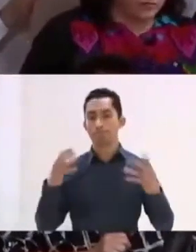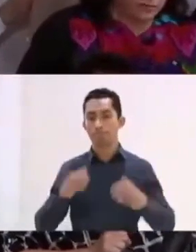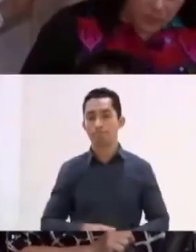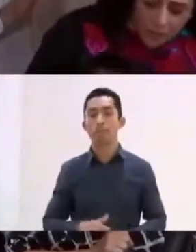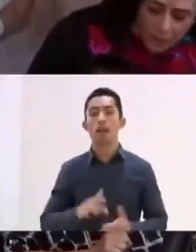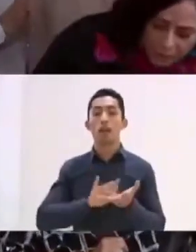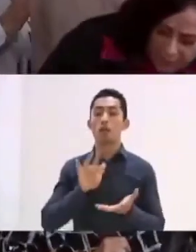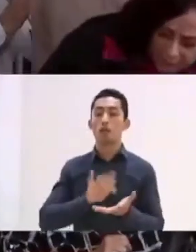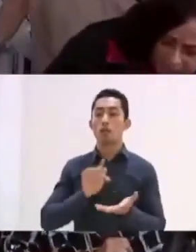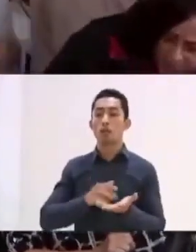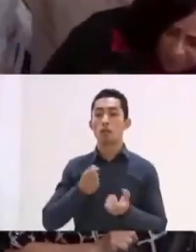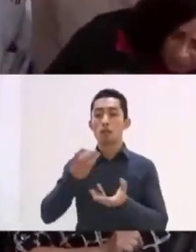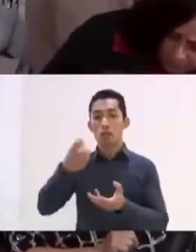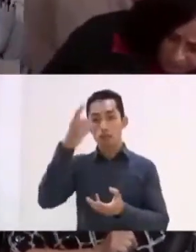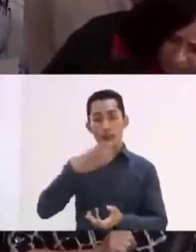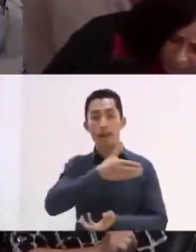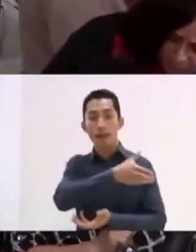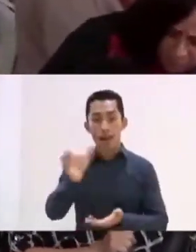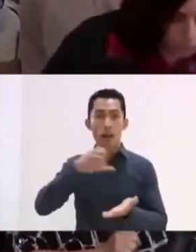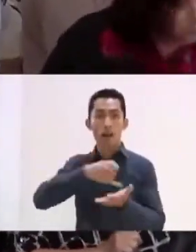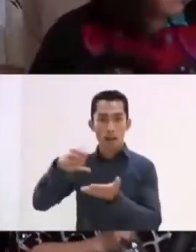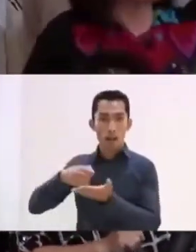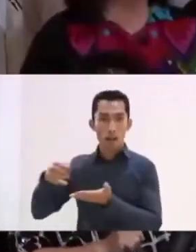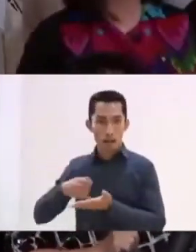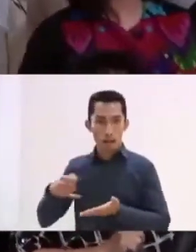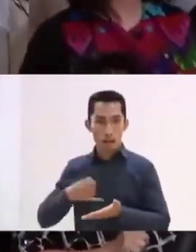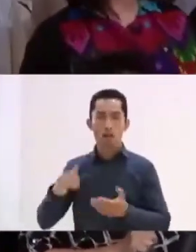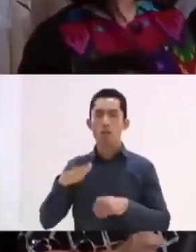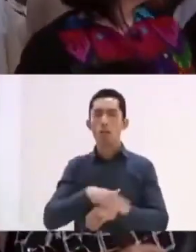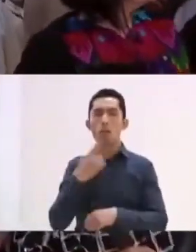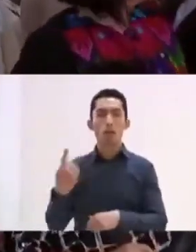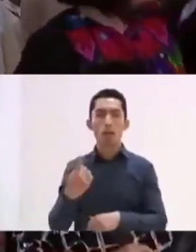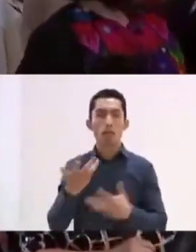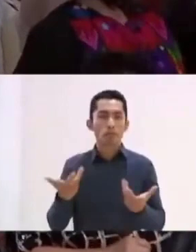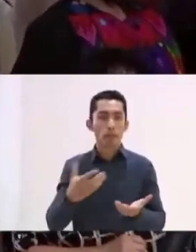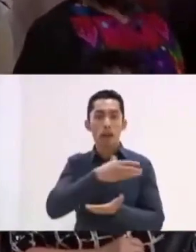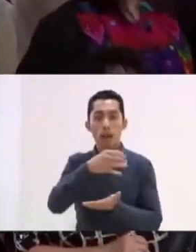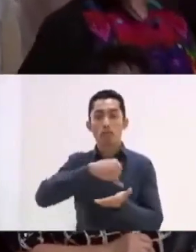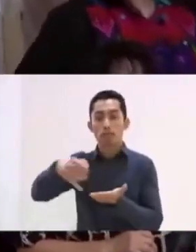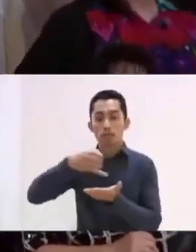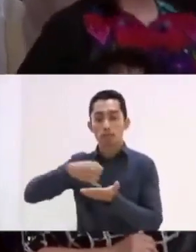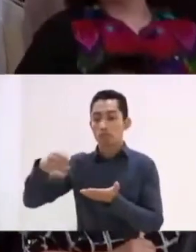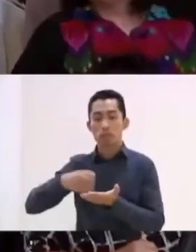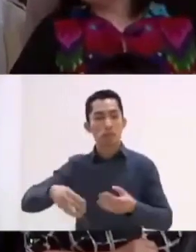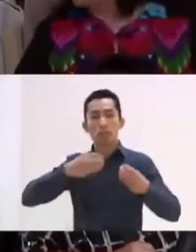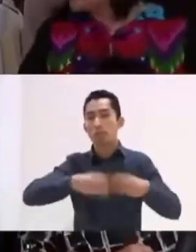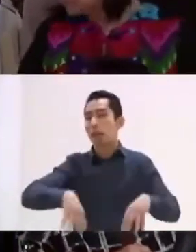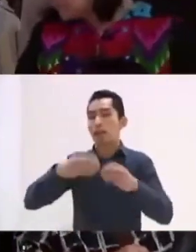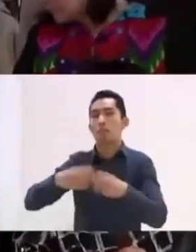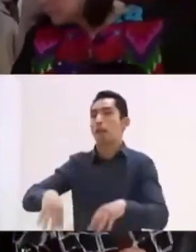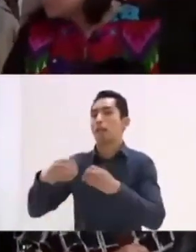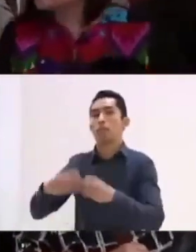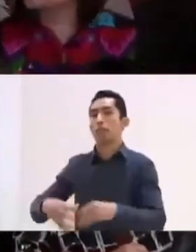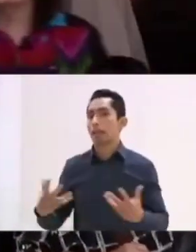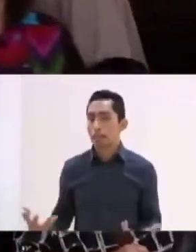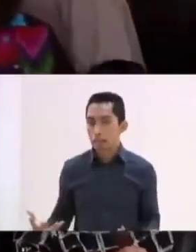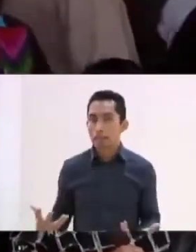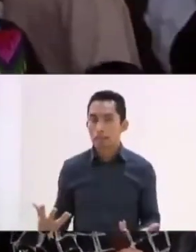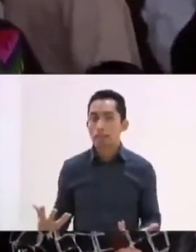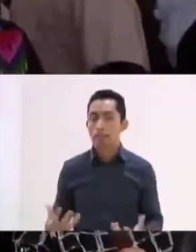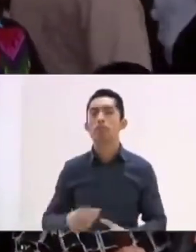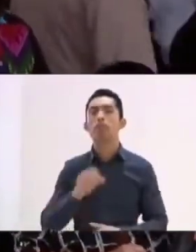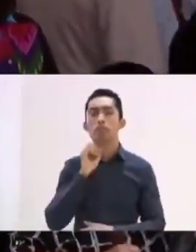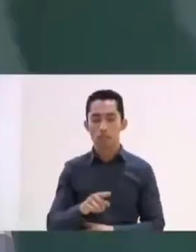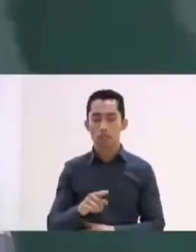Apoyos para la producción, porque perdieron cosechas. Y también se van a